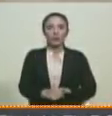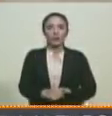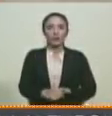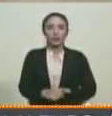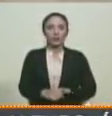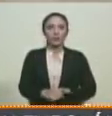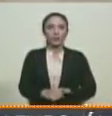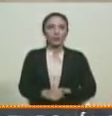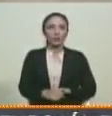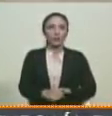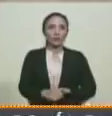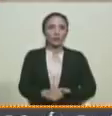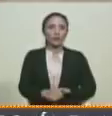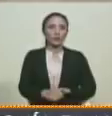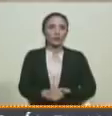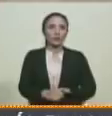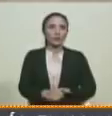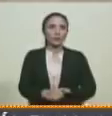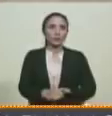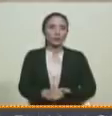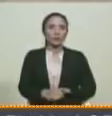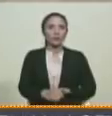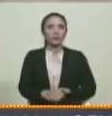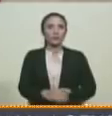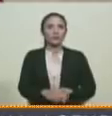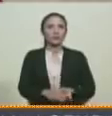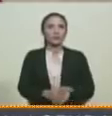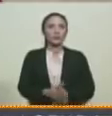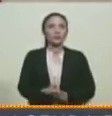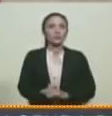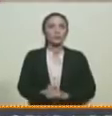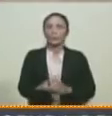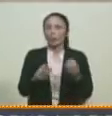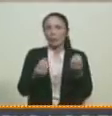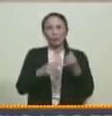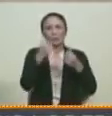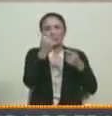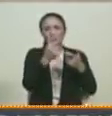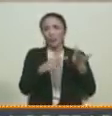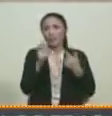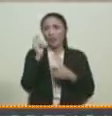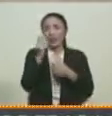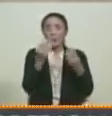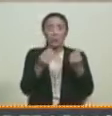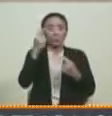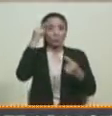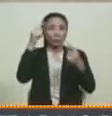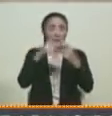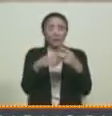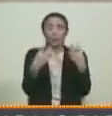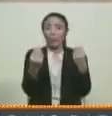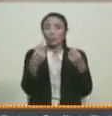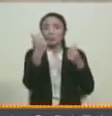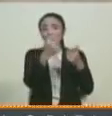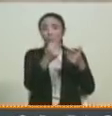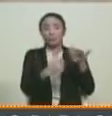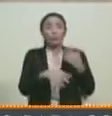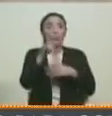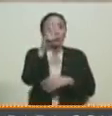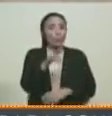intensamente. Hay muchas cosas que hacer, muchas, muchas, muchas cosas pendientes. Todos los